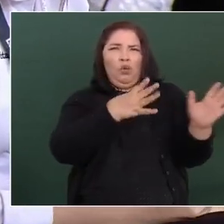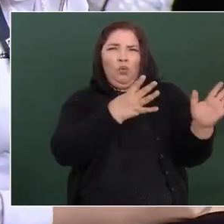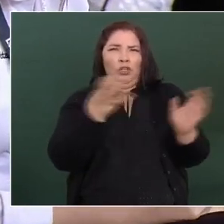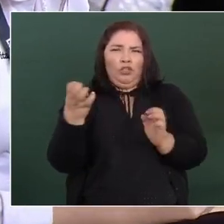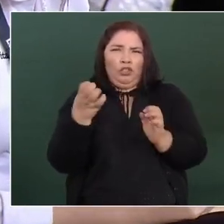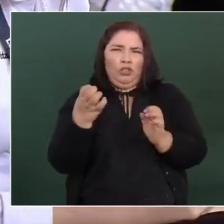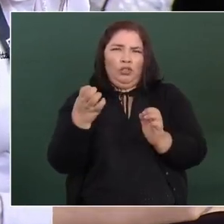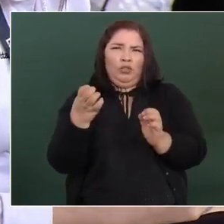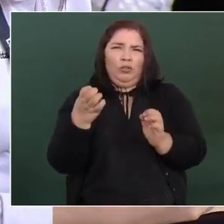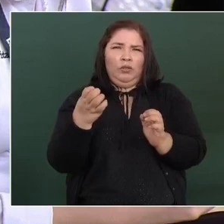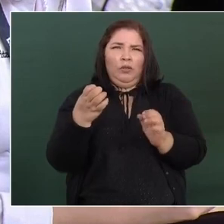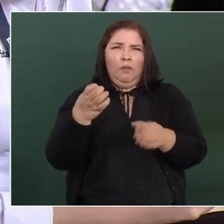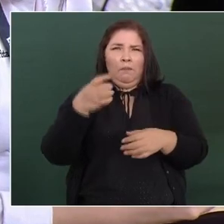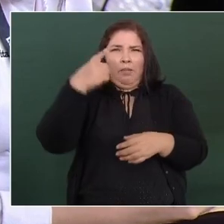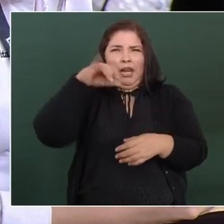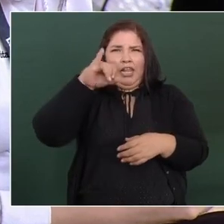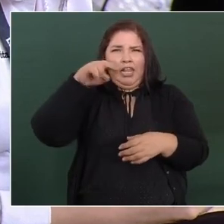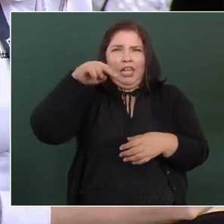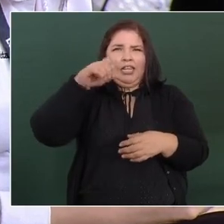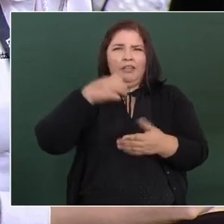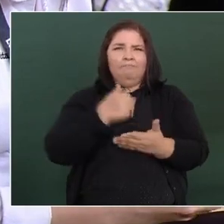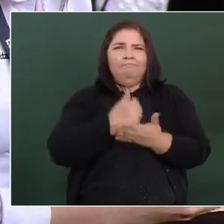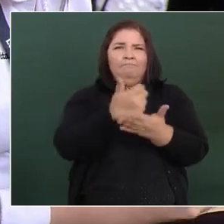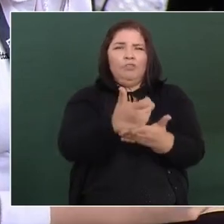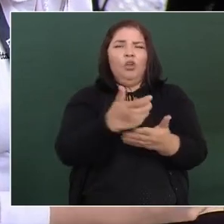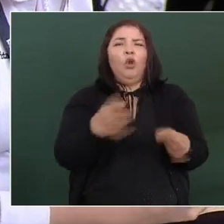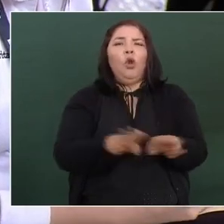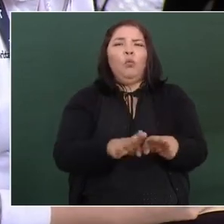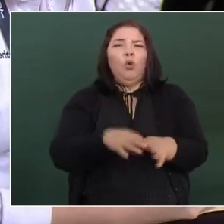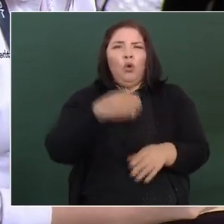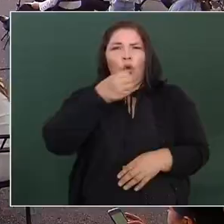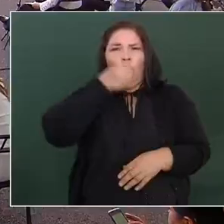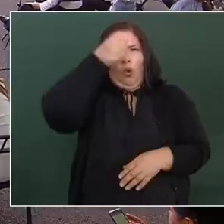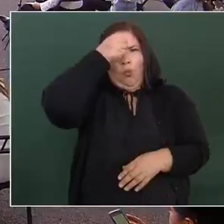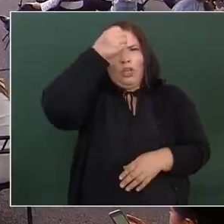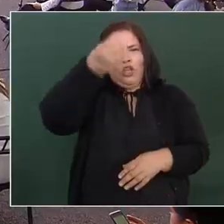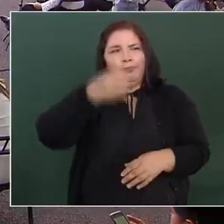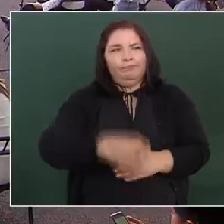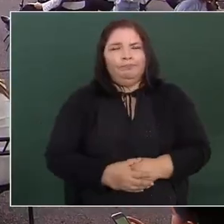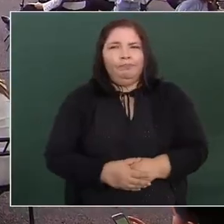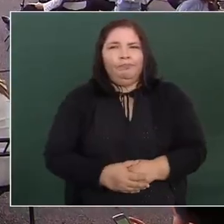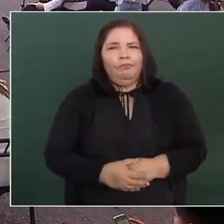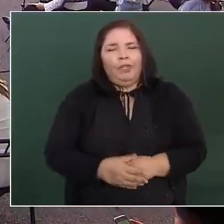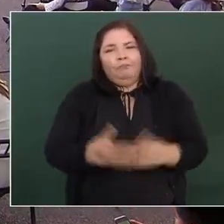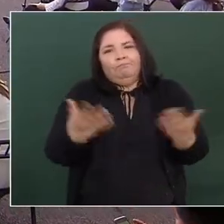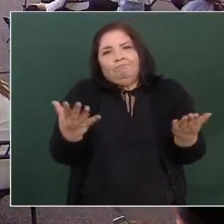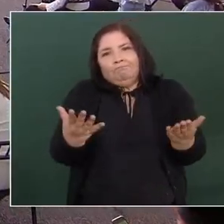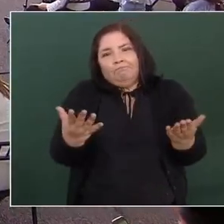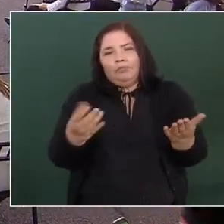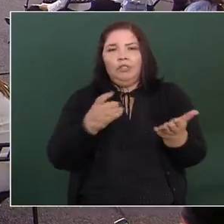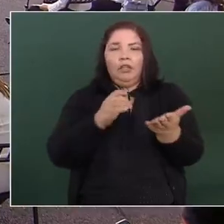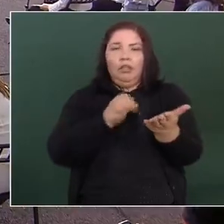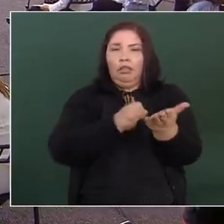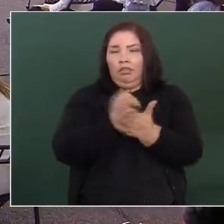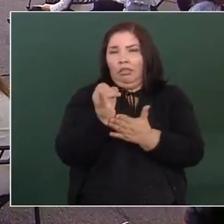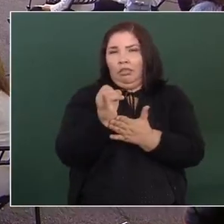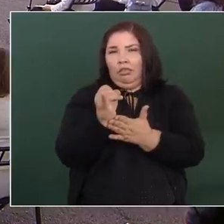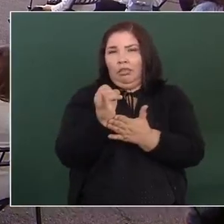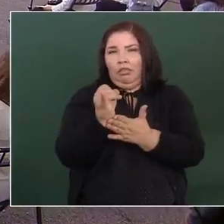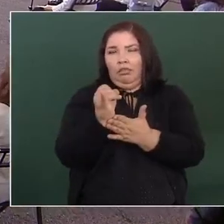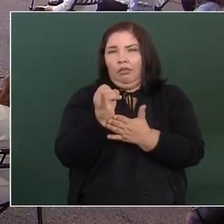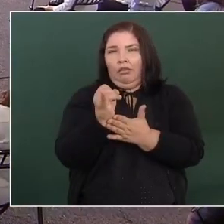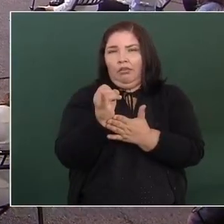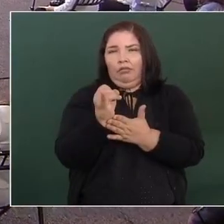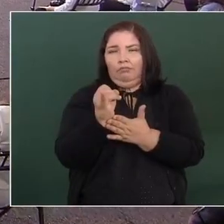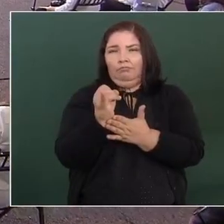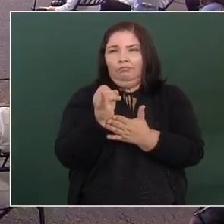impactan directamente al INE. ¿Qué opinión le merece, presidente? Gracias. Pues es una decisión que tiene que ver